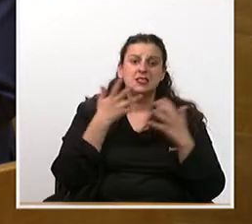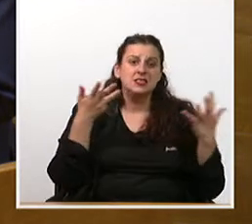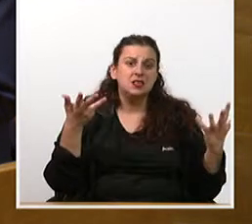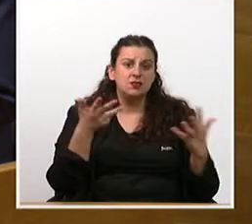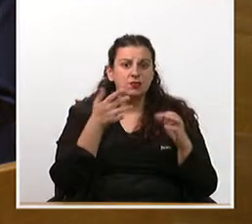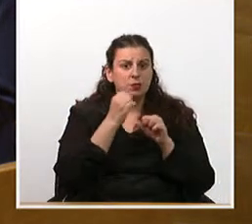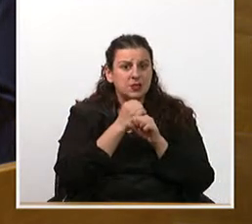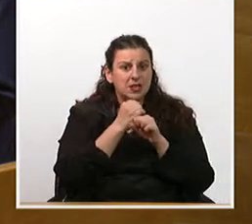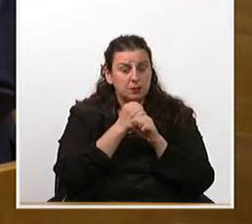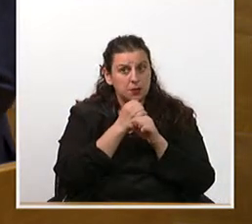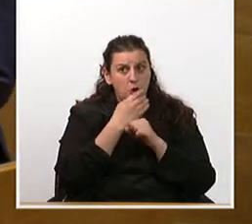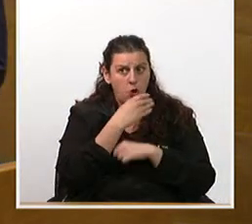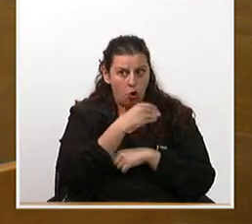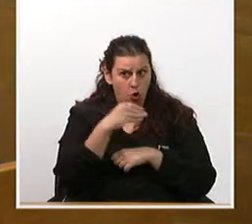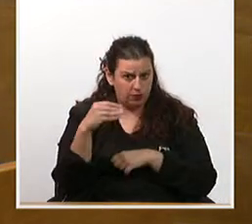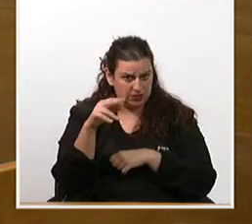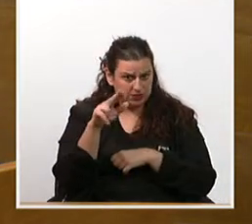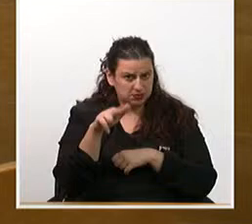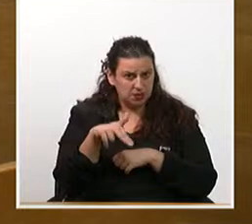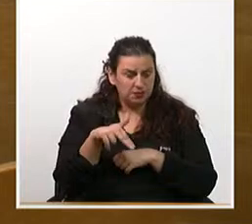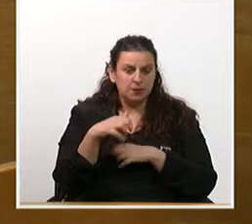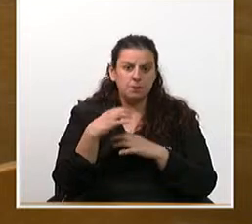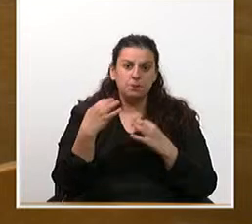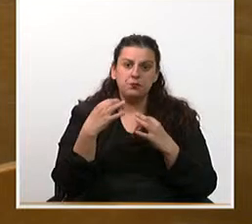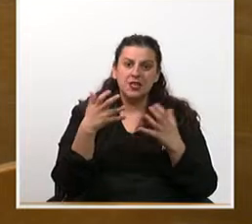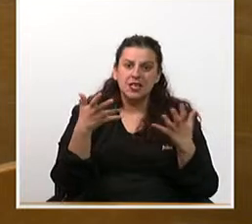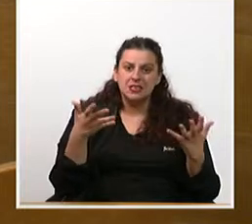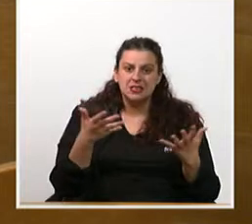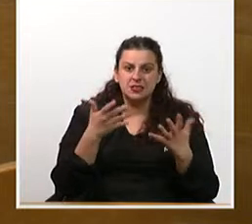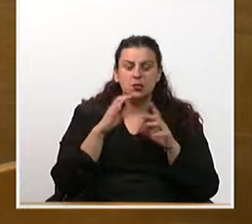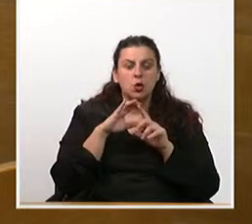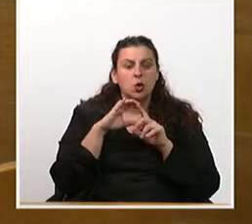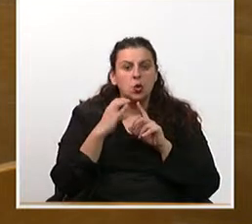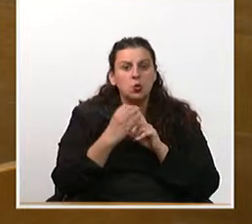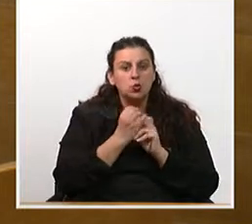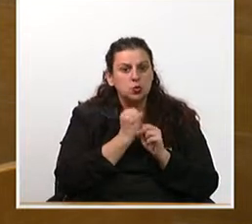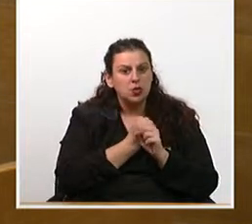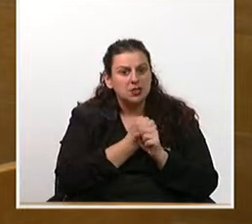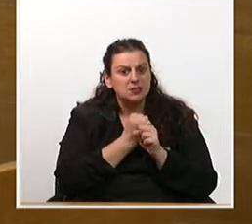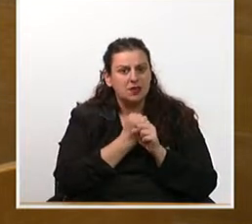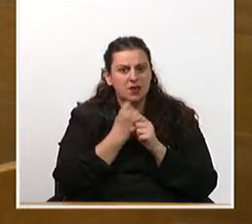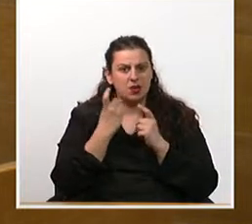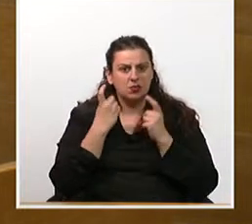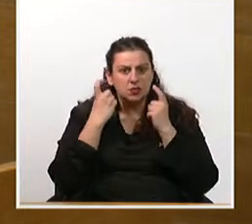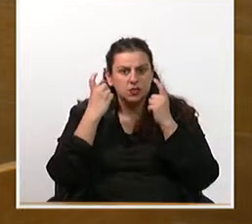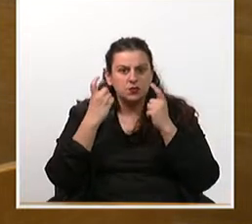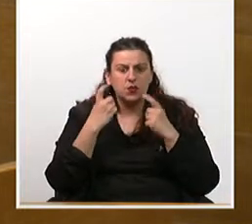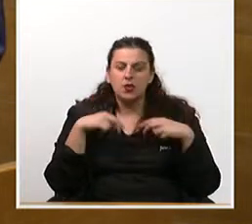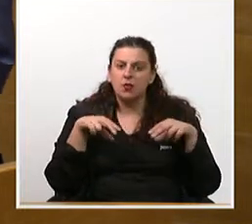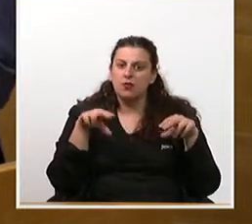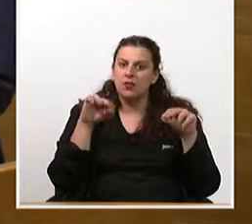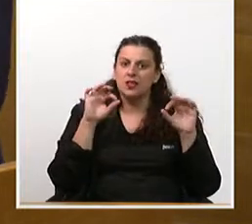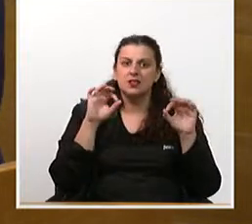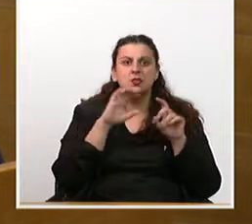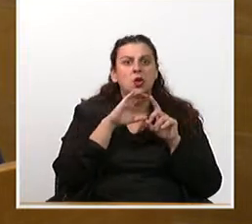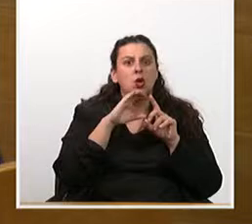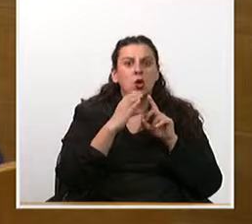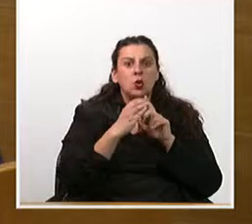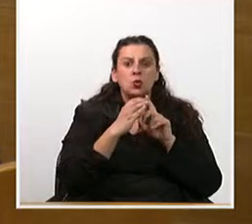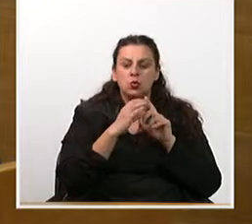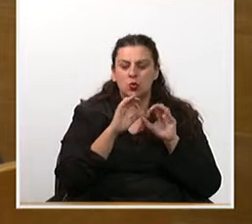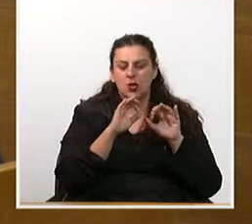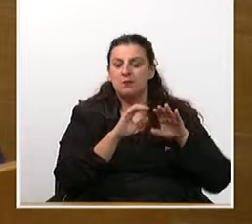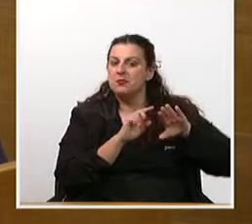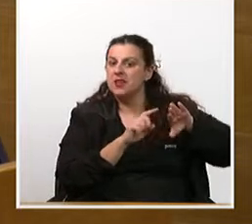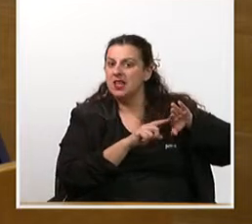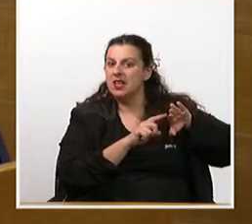también entre jóvenes hemos de inculcar una cultura de trabaj trabajo y esfuerzo hemos de acabar con la cultura de la izquierda